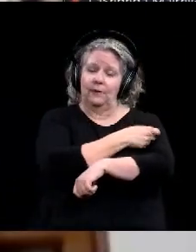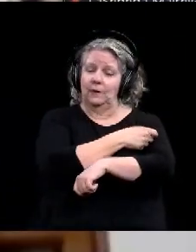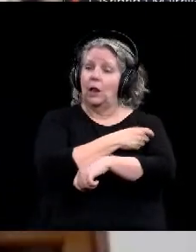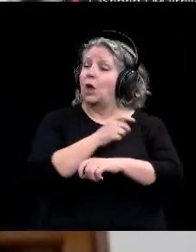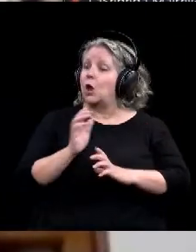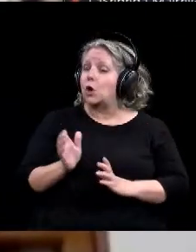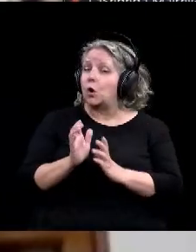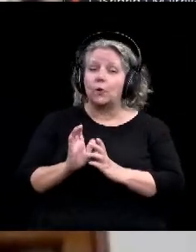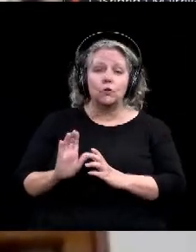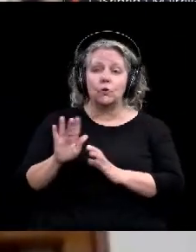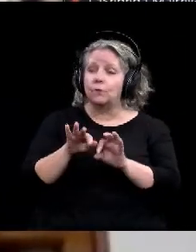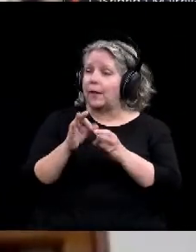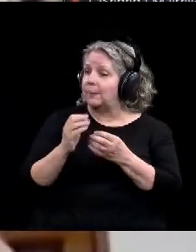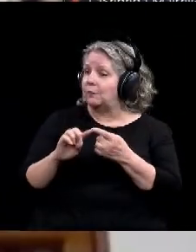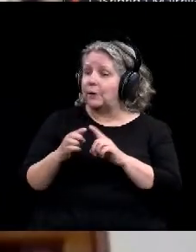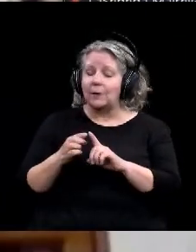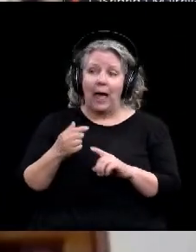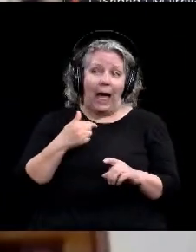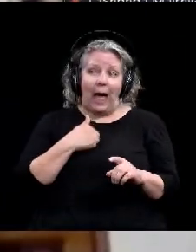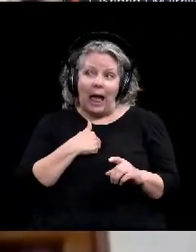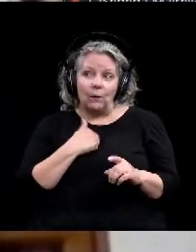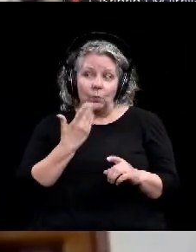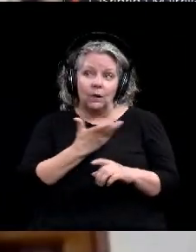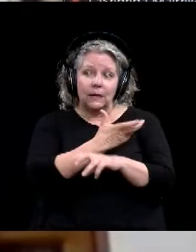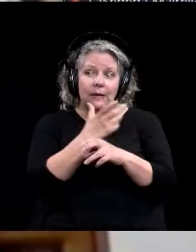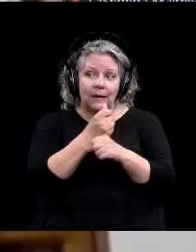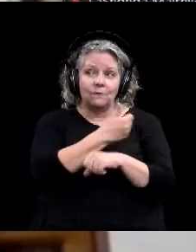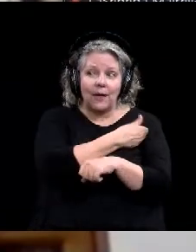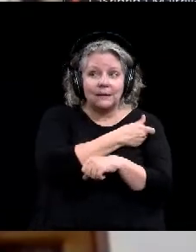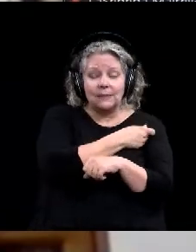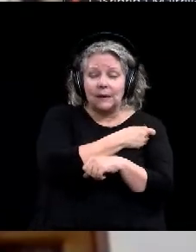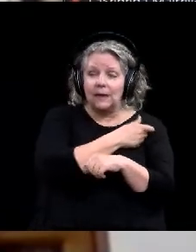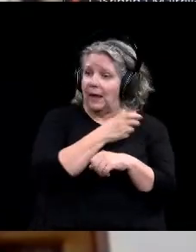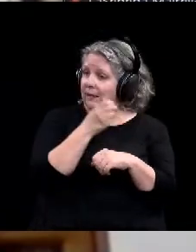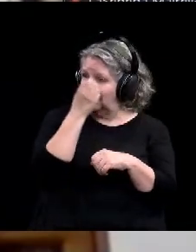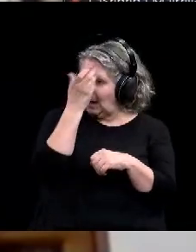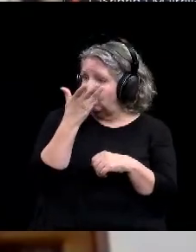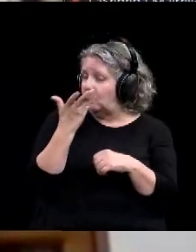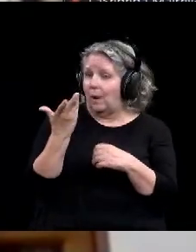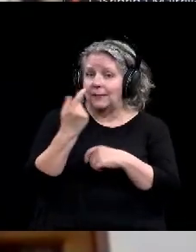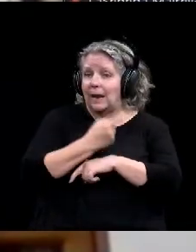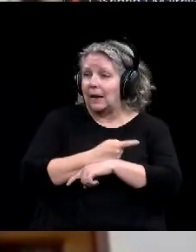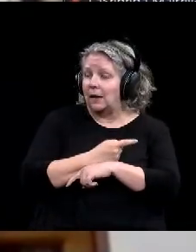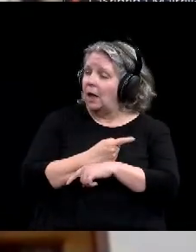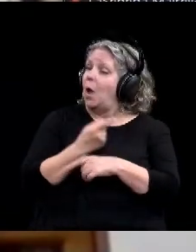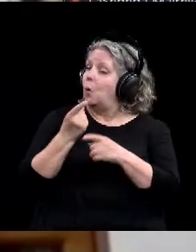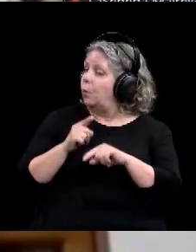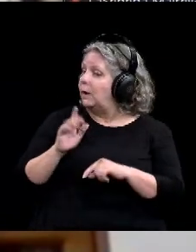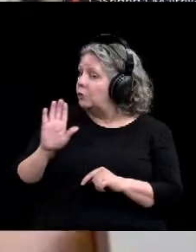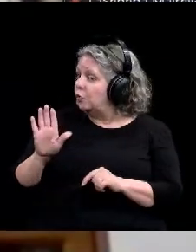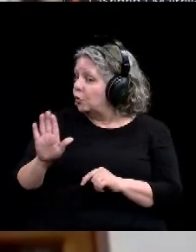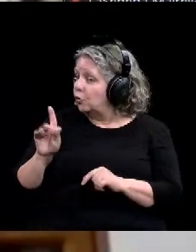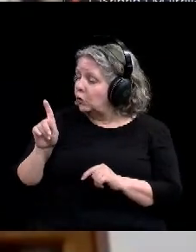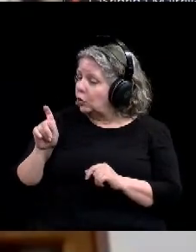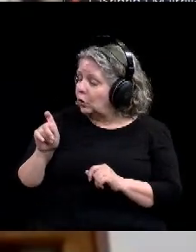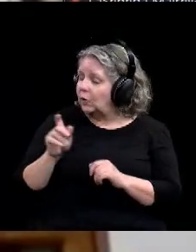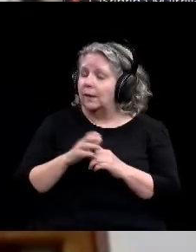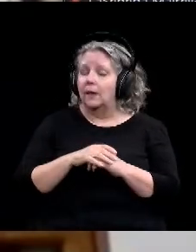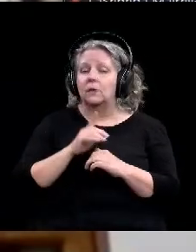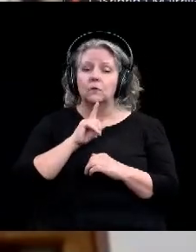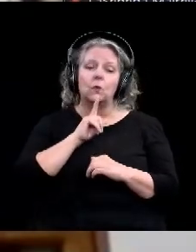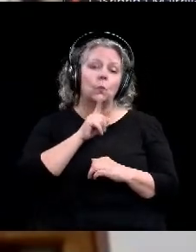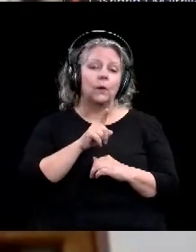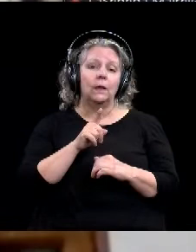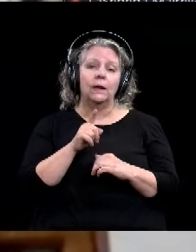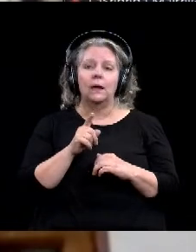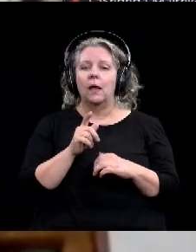comparte con ellos el día que van a van a vacunarse así es que platiquen